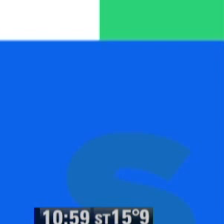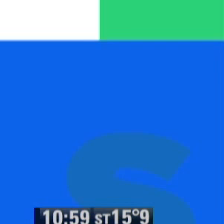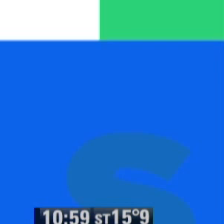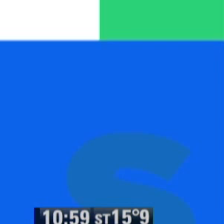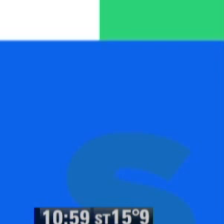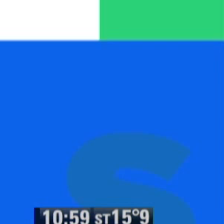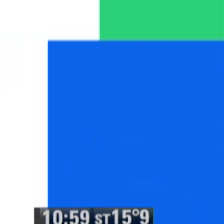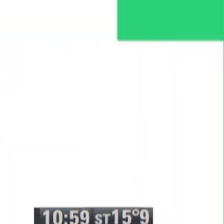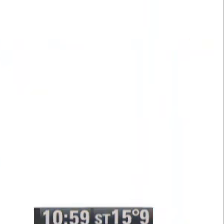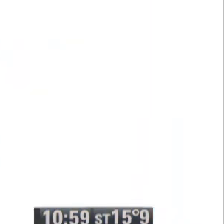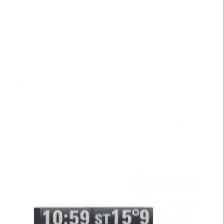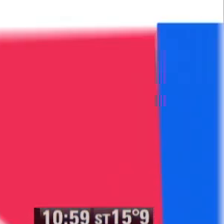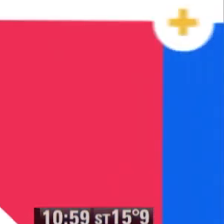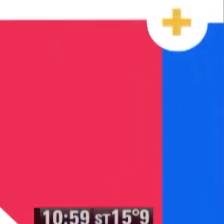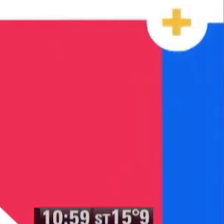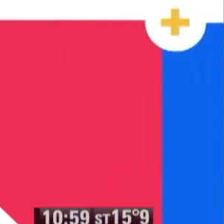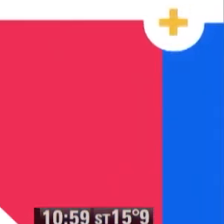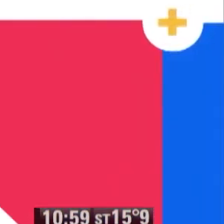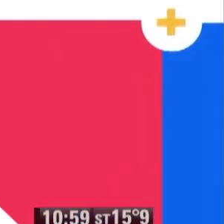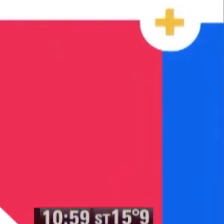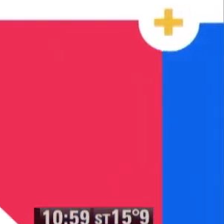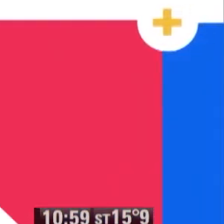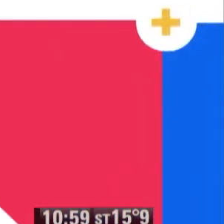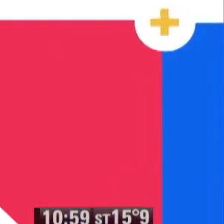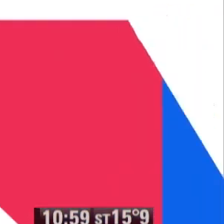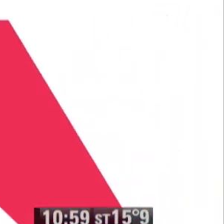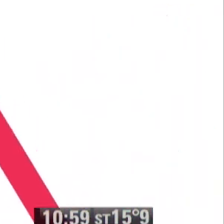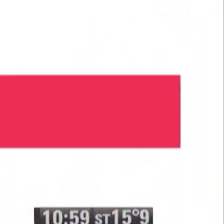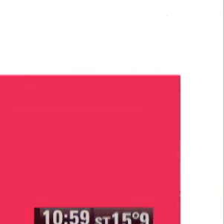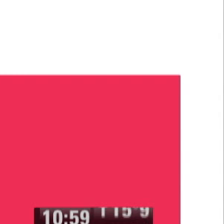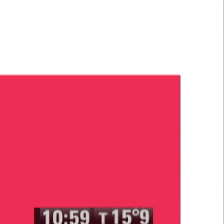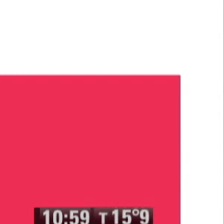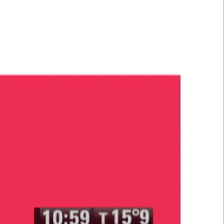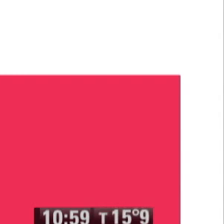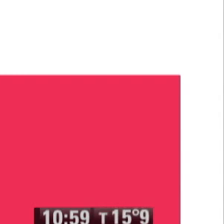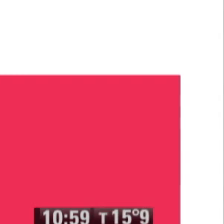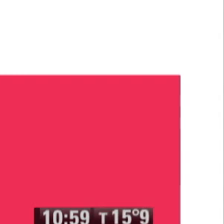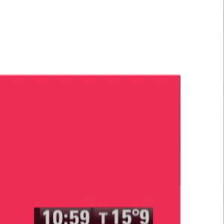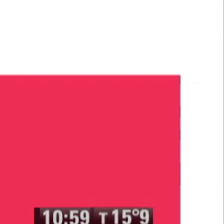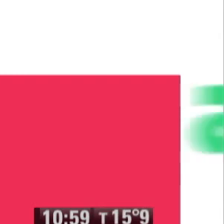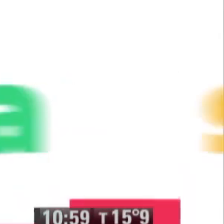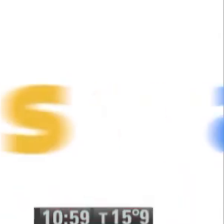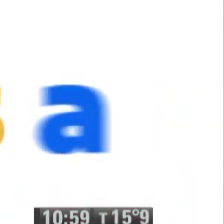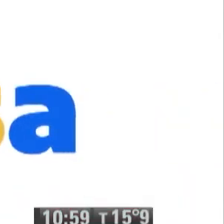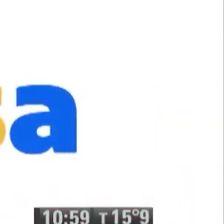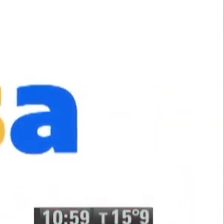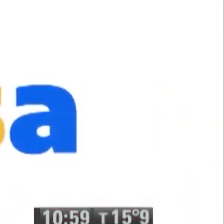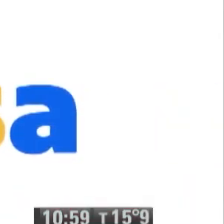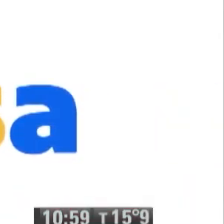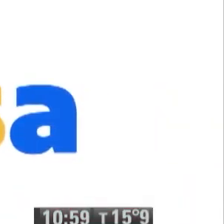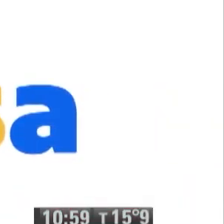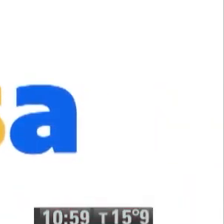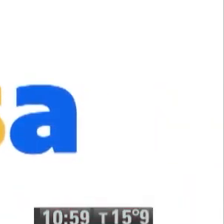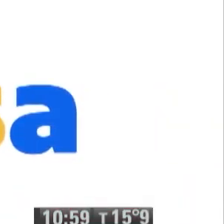maestros y maestras y el acompañamiento de tu familia seguir aprendiendo entre todos te quedas en